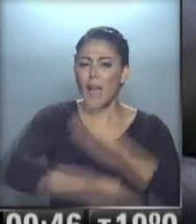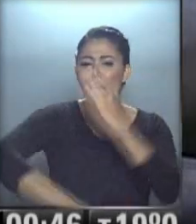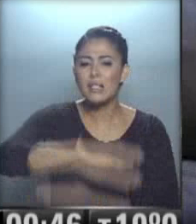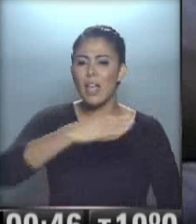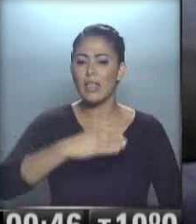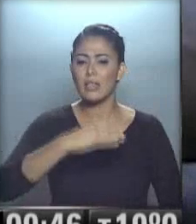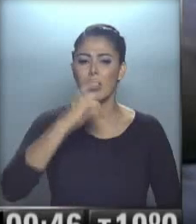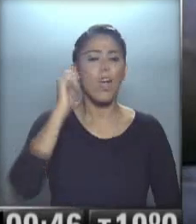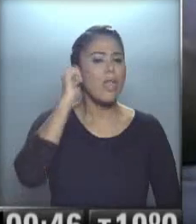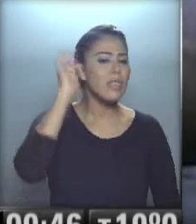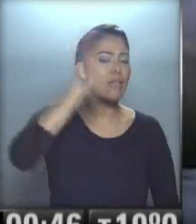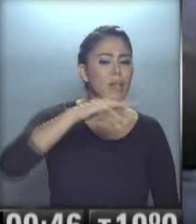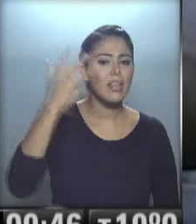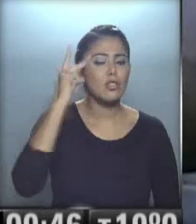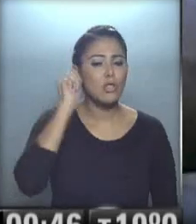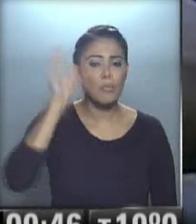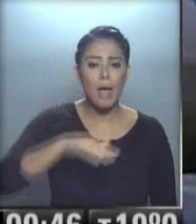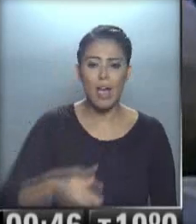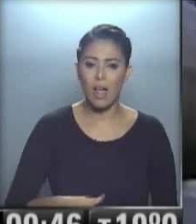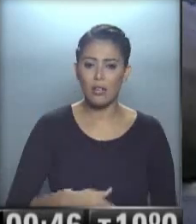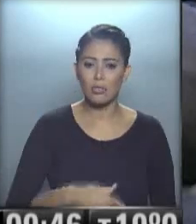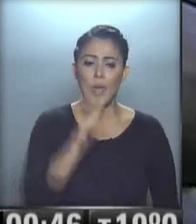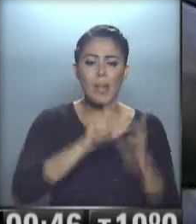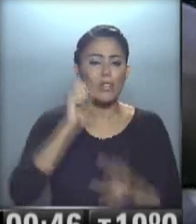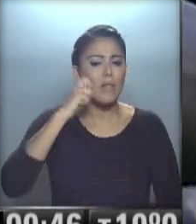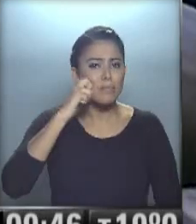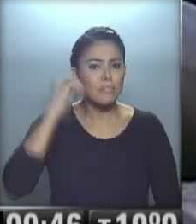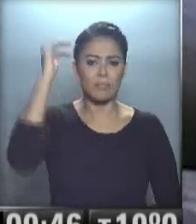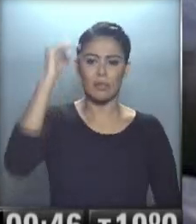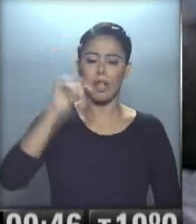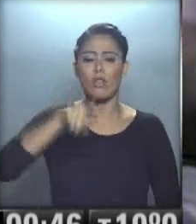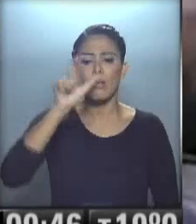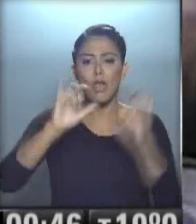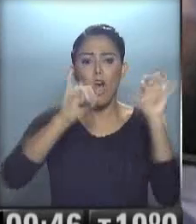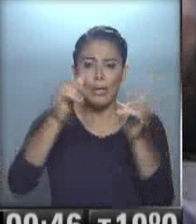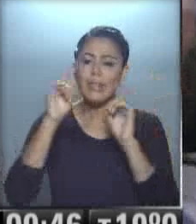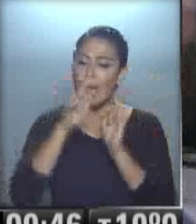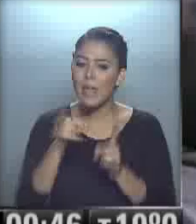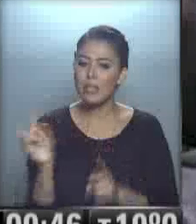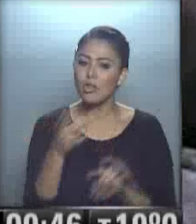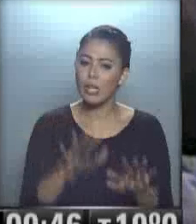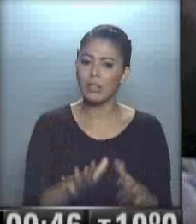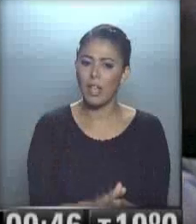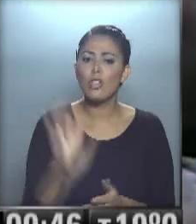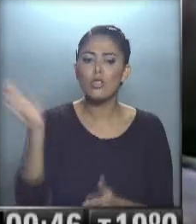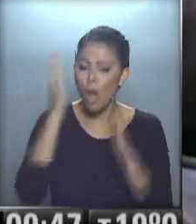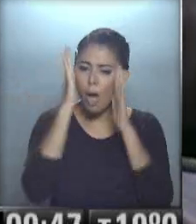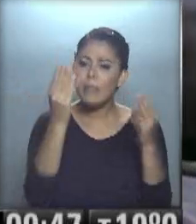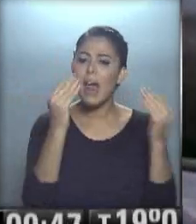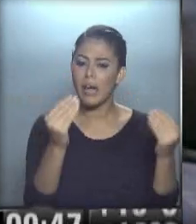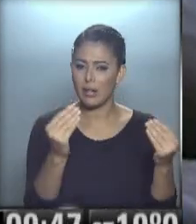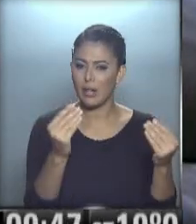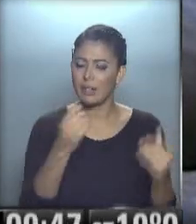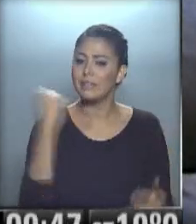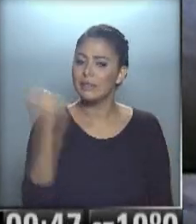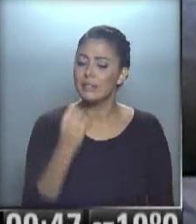discapacitados, menores de 18 años, gente grande, y hay gente joven también, todo con un solo propósito, que